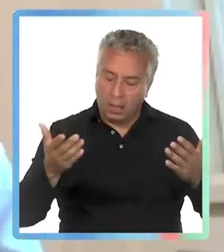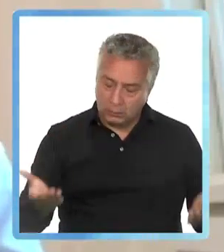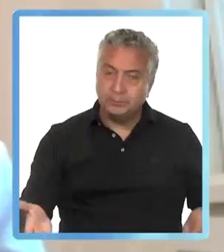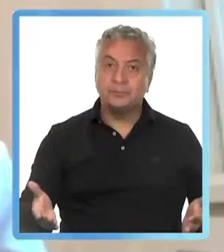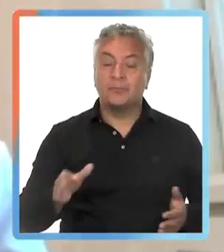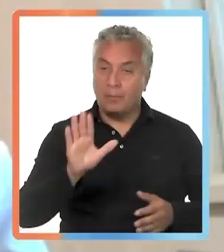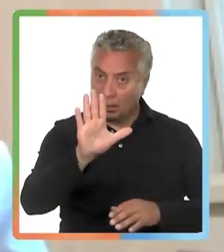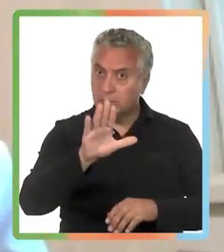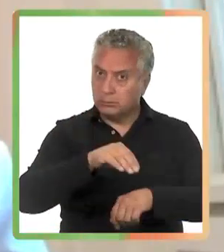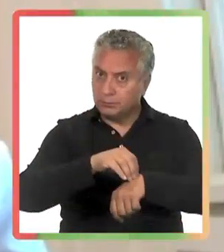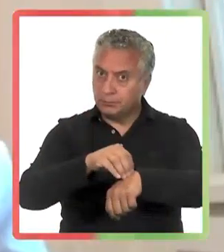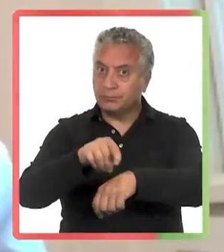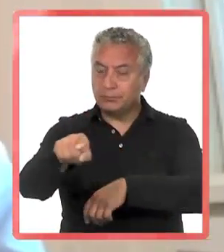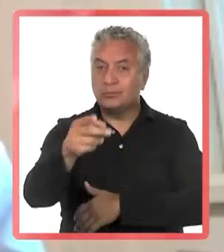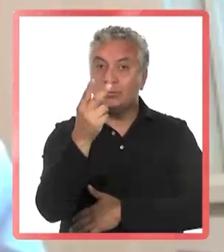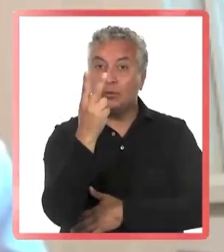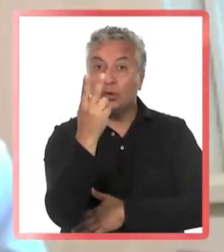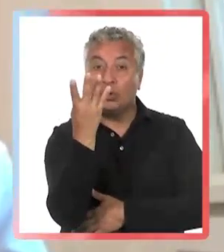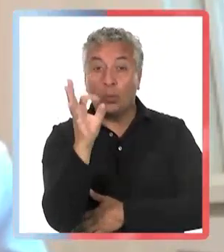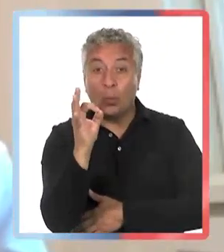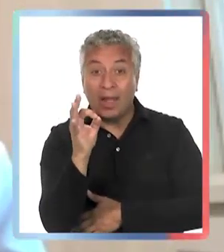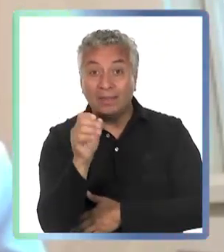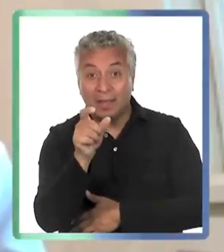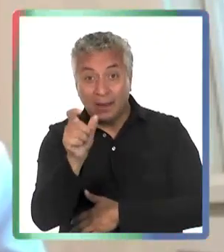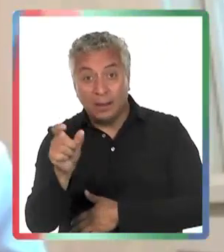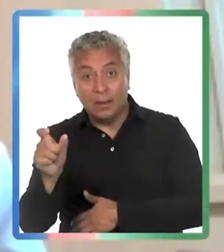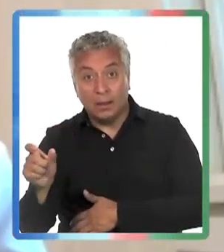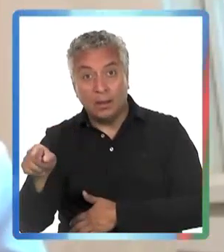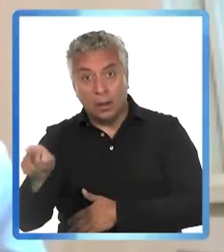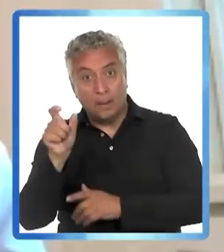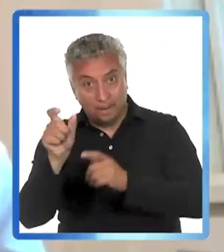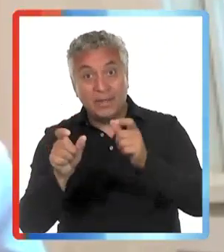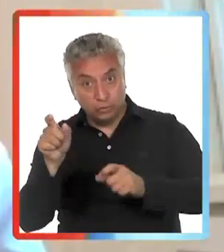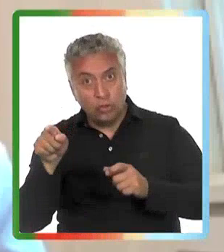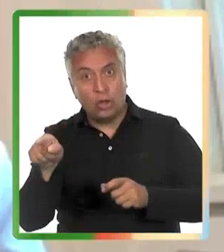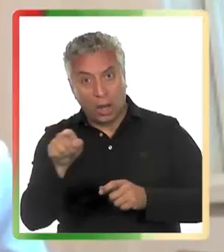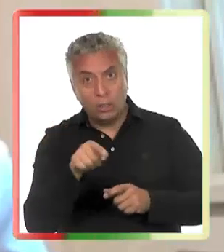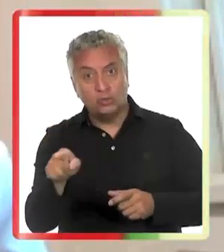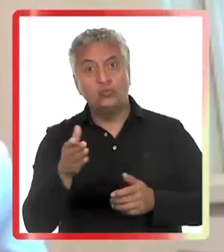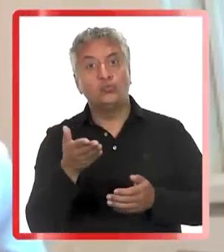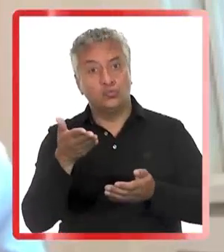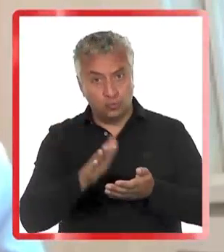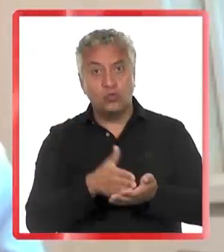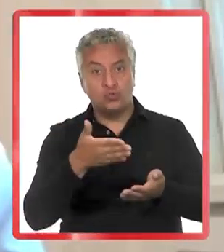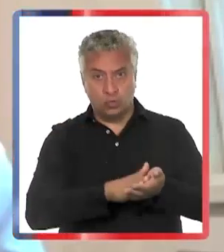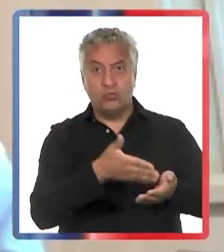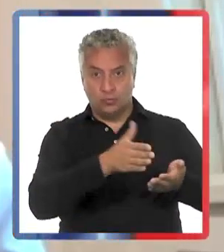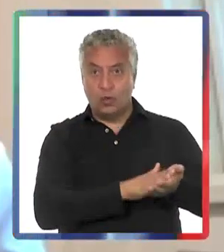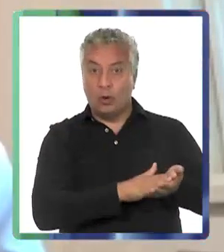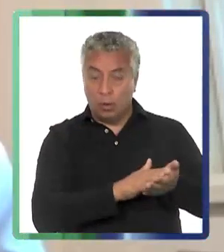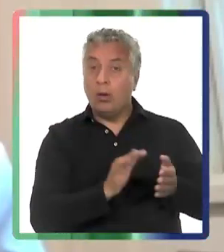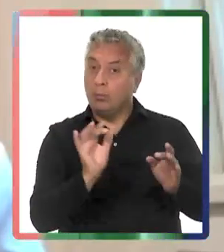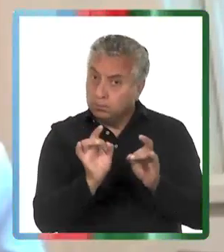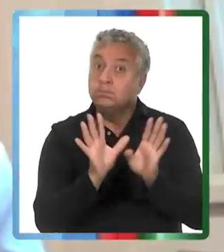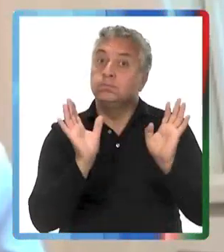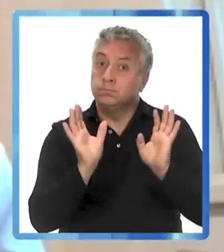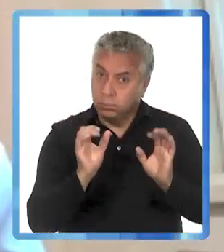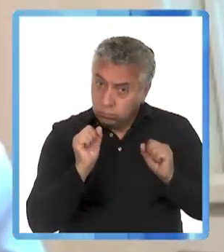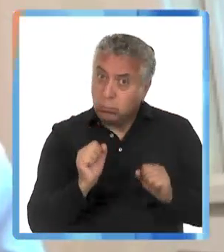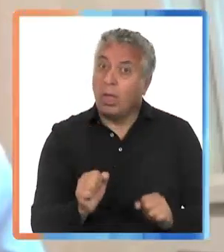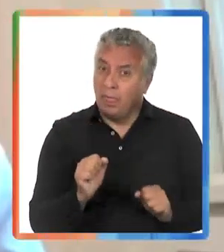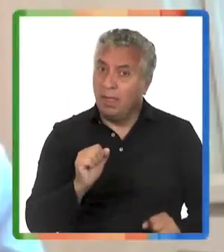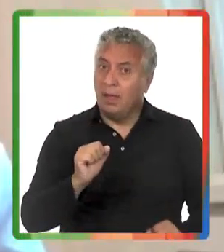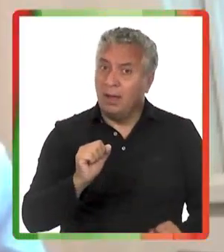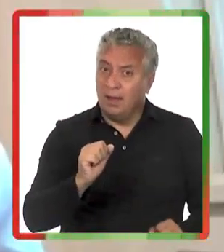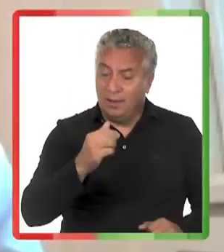Sin embargo, sí es importante señalar que de esos 240, un número no menor de ellos fallecieron, digamos, o sea, es una enfermedad que cuando afecta a humanos puede ser bastante